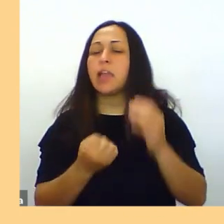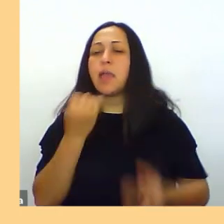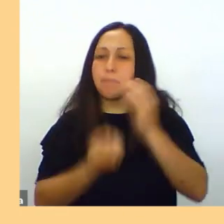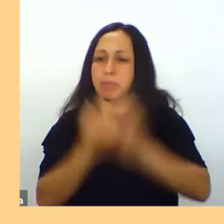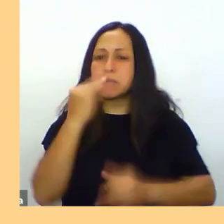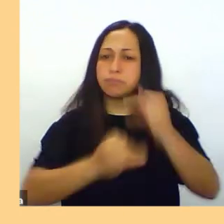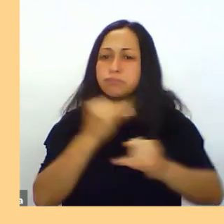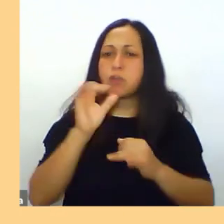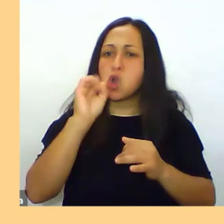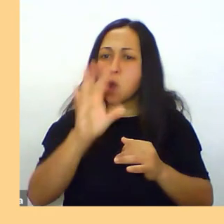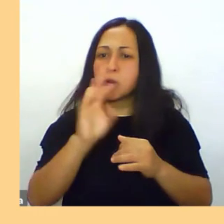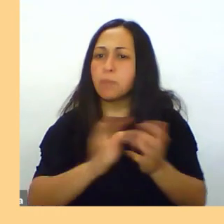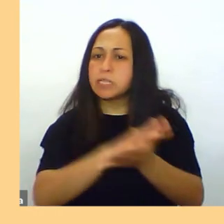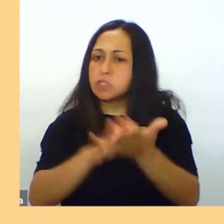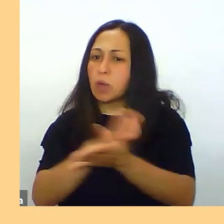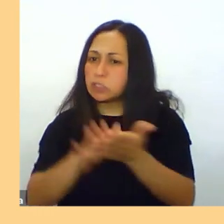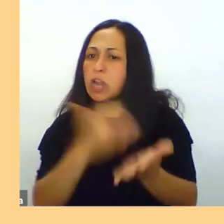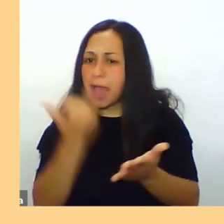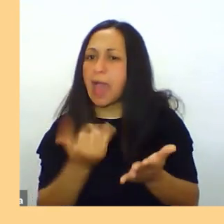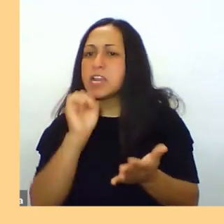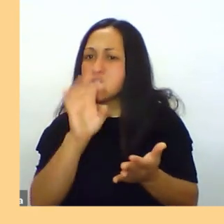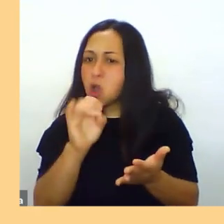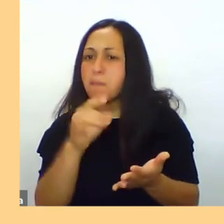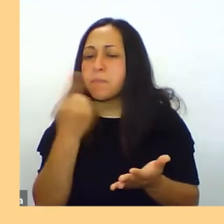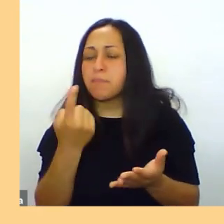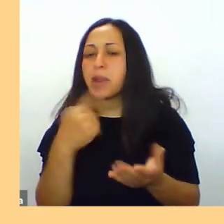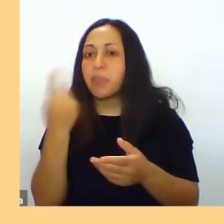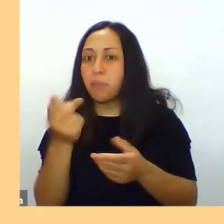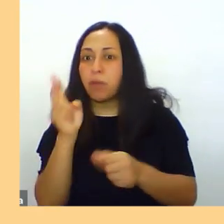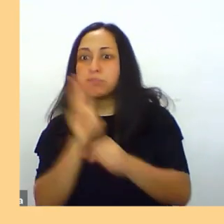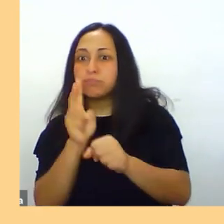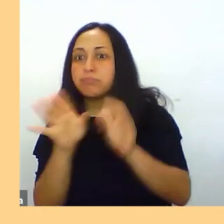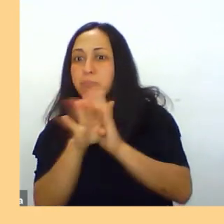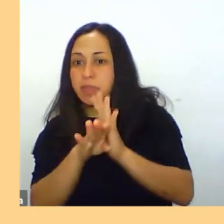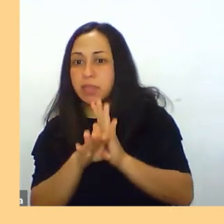estas situaciones para luego tomar medidas al respecto.